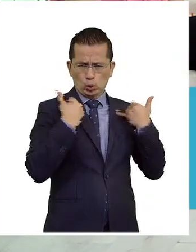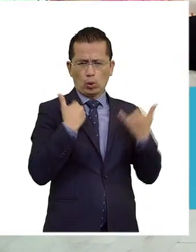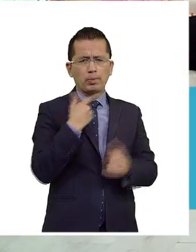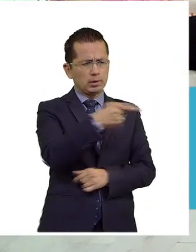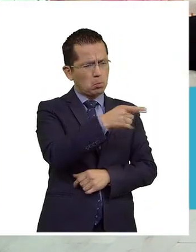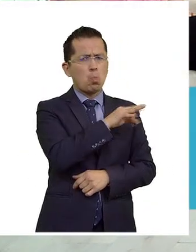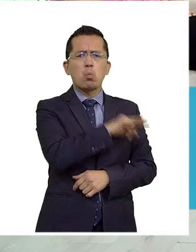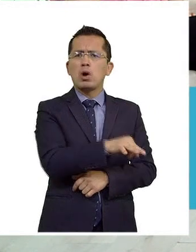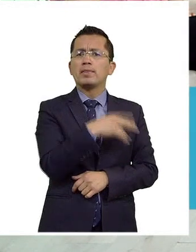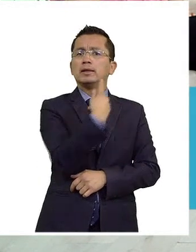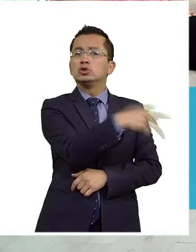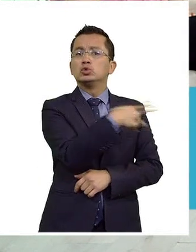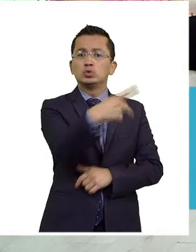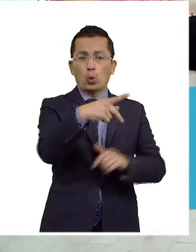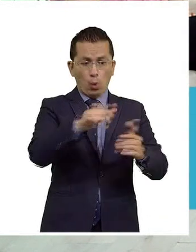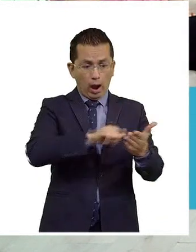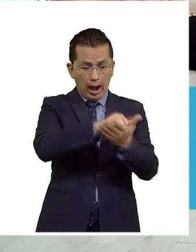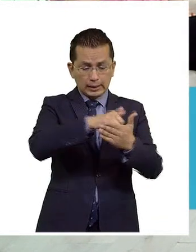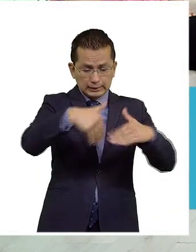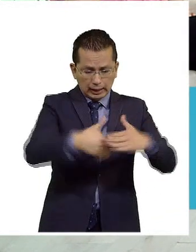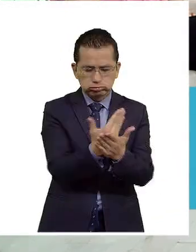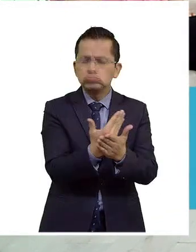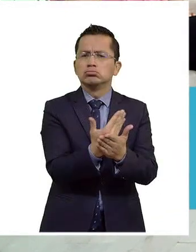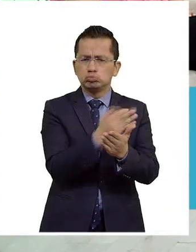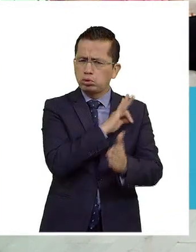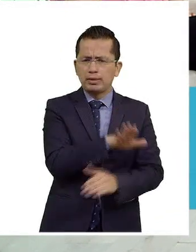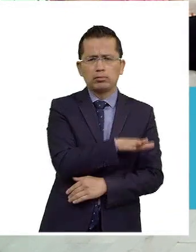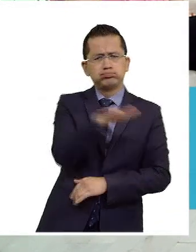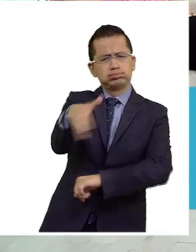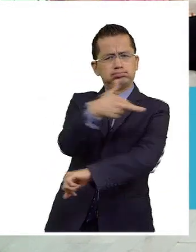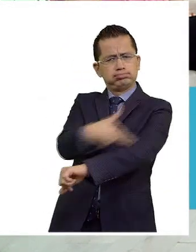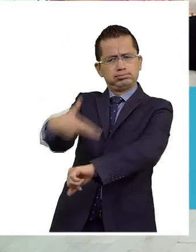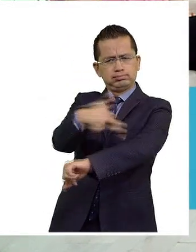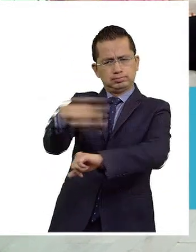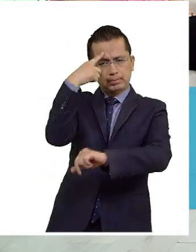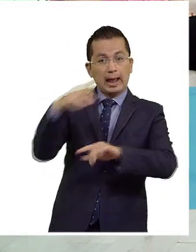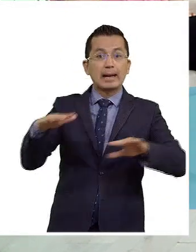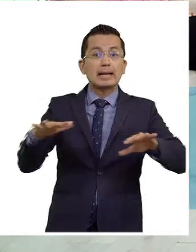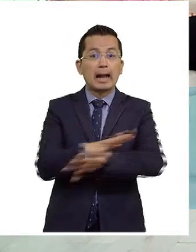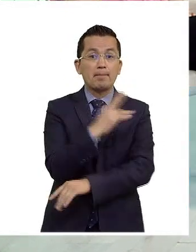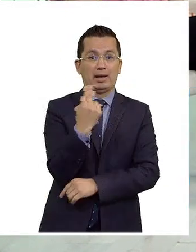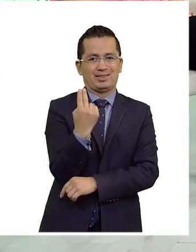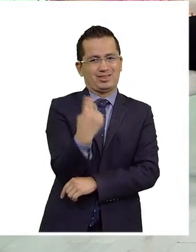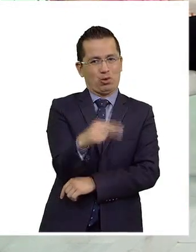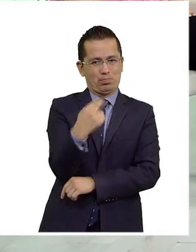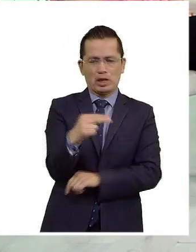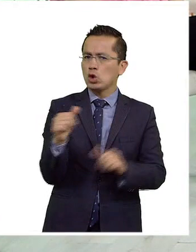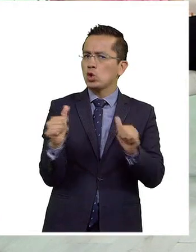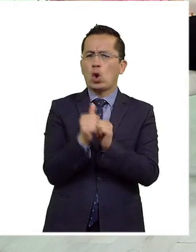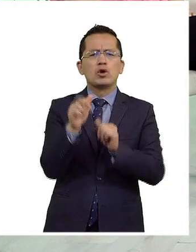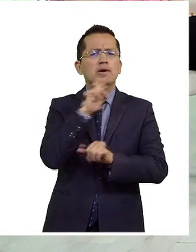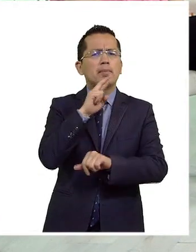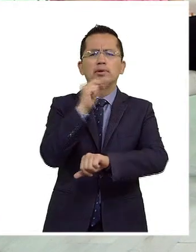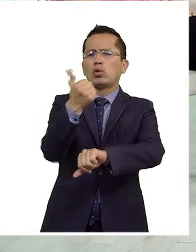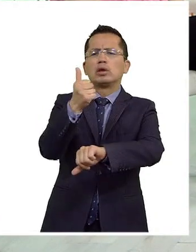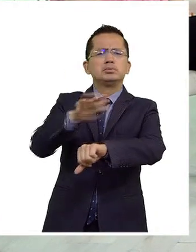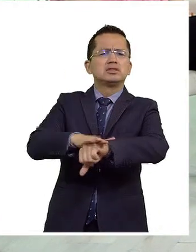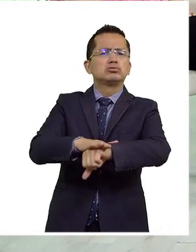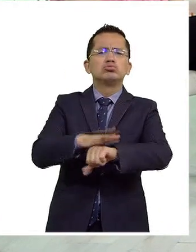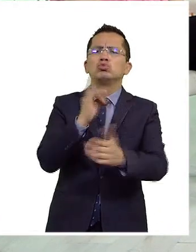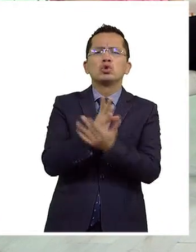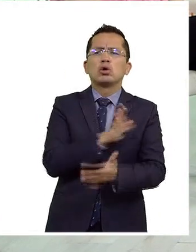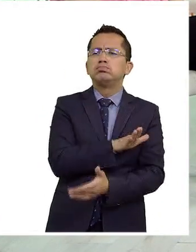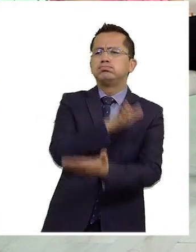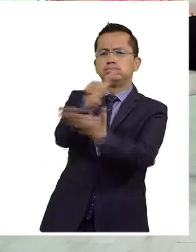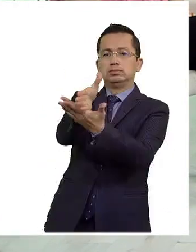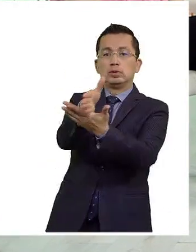de reasignación sexogenérica por la vía administrativa. Esto querría decir que no lo tendrían que hacer a través de un proceso jurisdiccional, es decir, ante un juez,